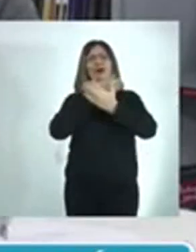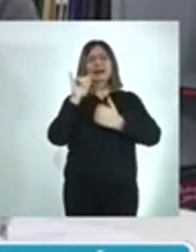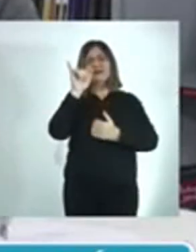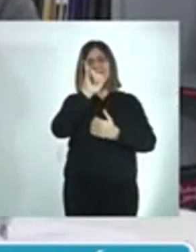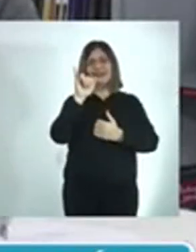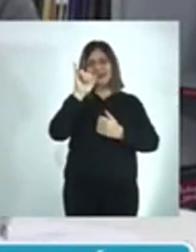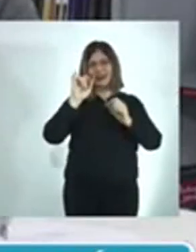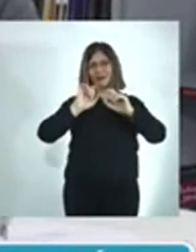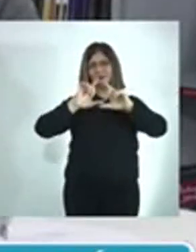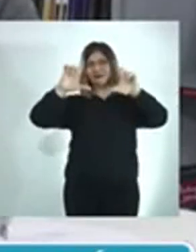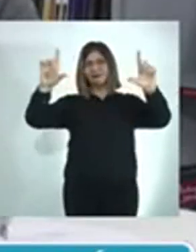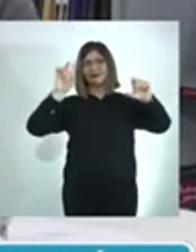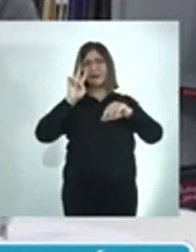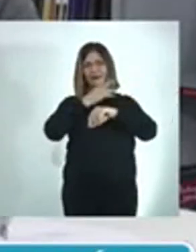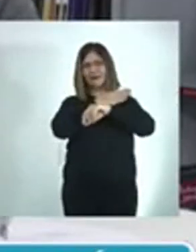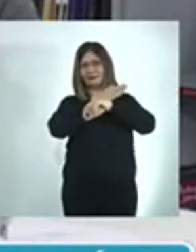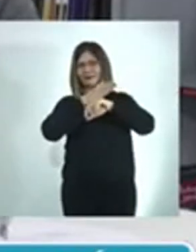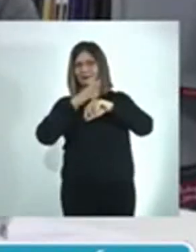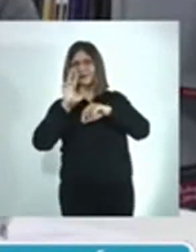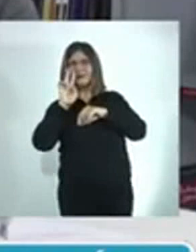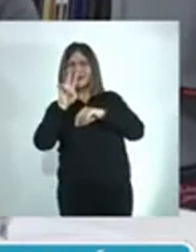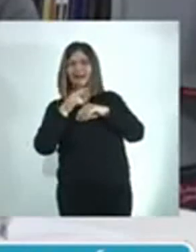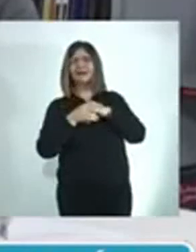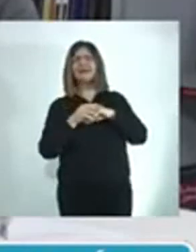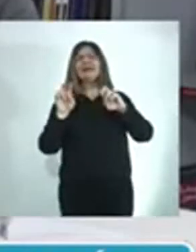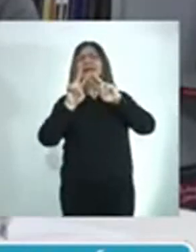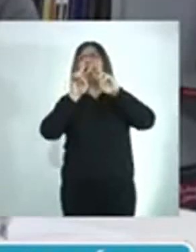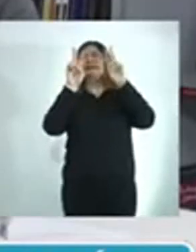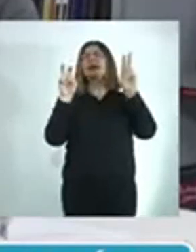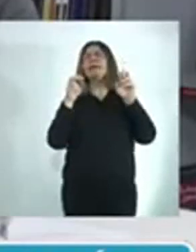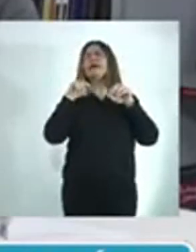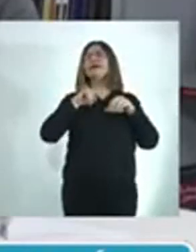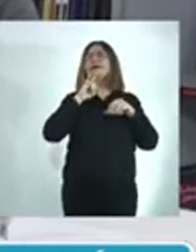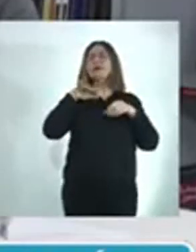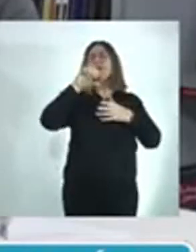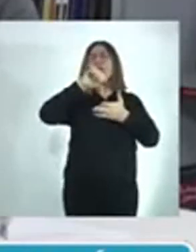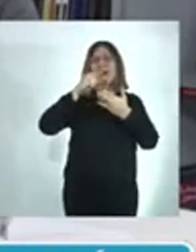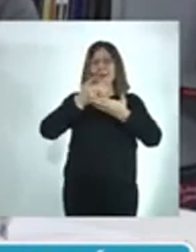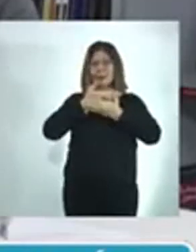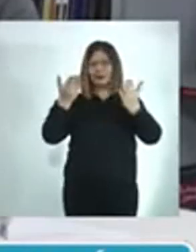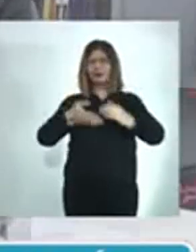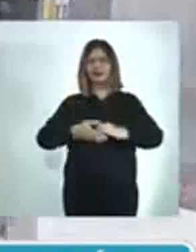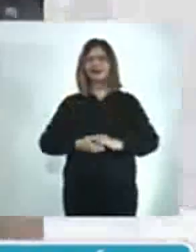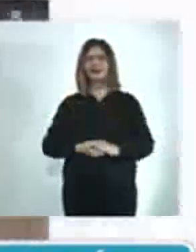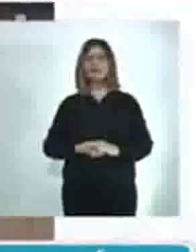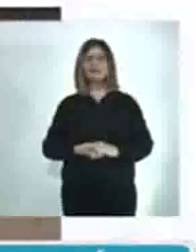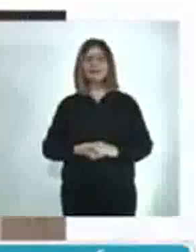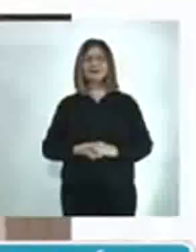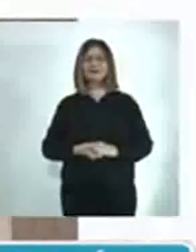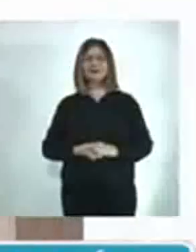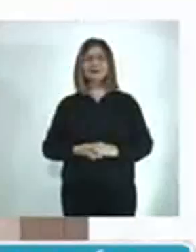de Conectar para que todos los docentes estén ahí viendo la plataforma del Ministerio de Educación.